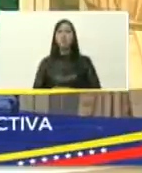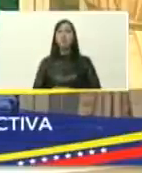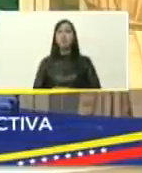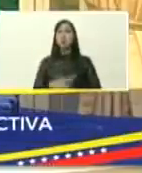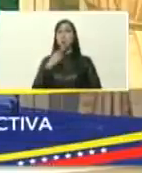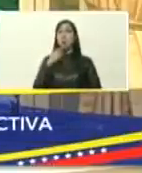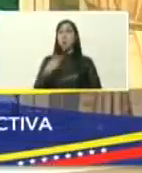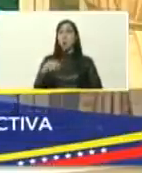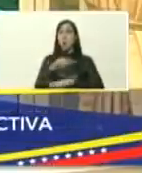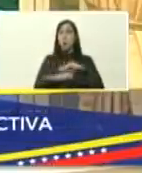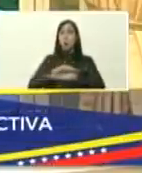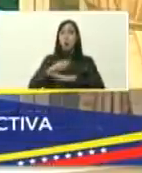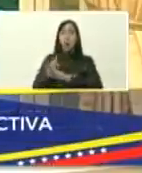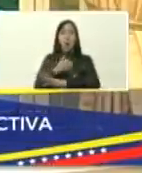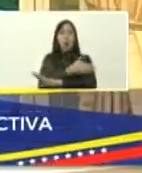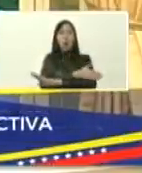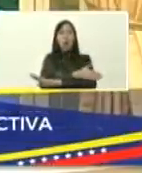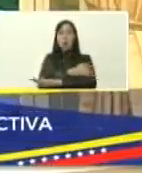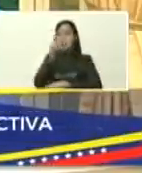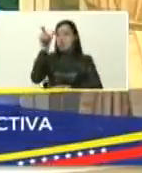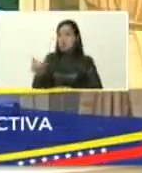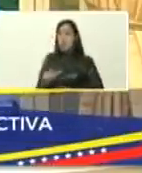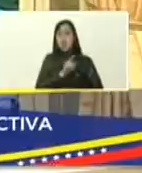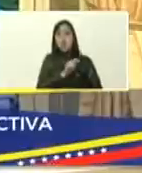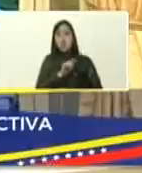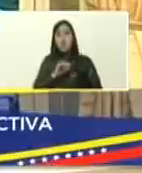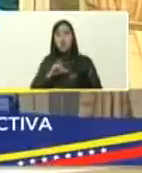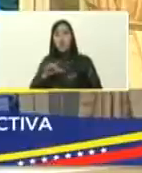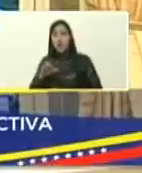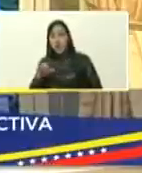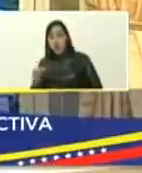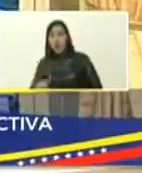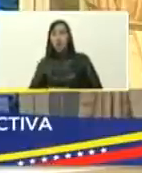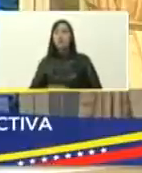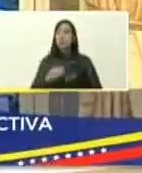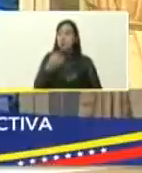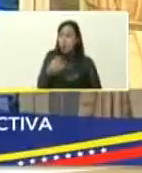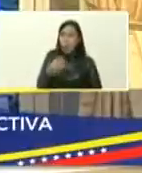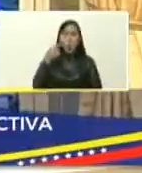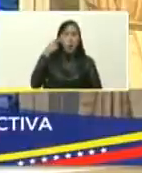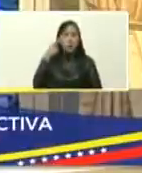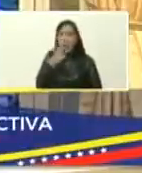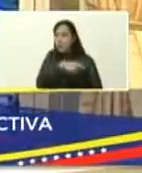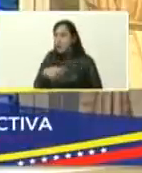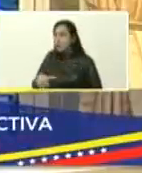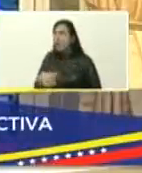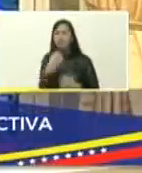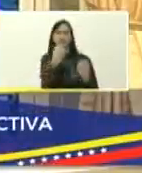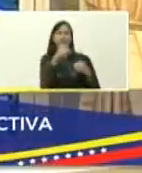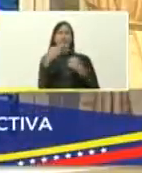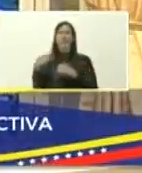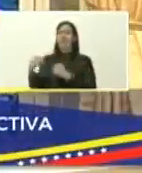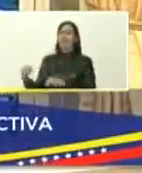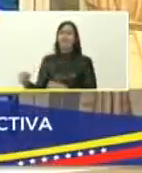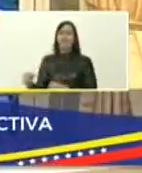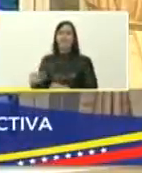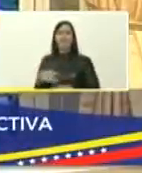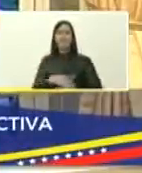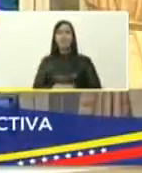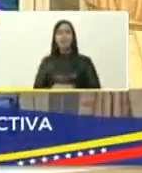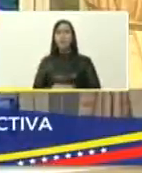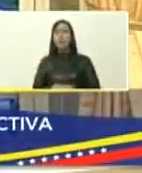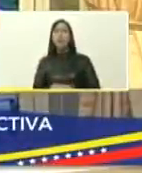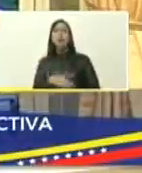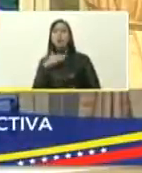al ministro de la artillería, ¿verdad, vicepresidenta? Le dije, mira, el frijol chino no le gusta a nadie, compadre. ¿Sirve para la